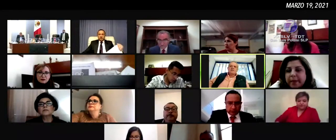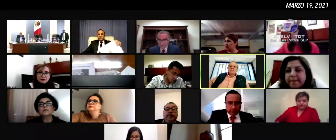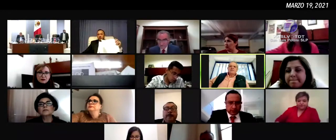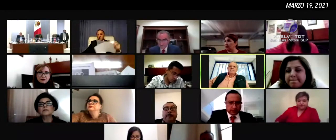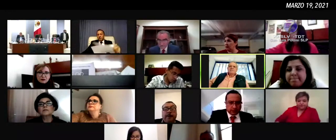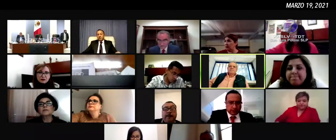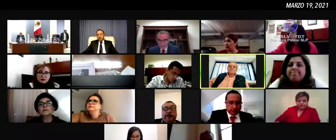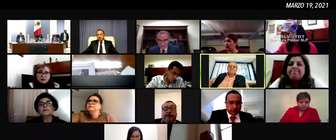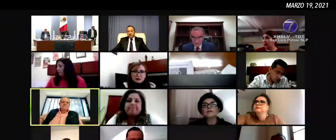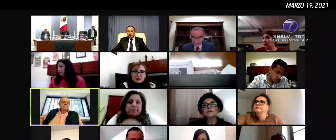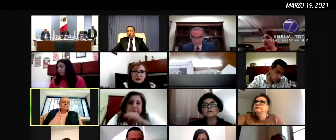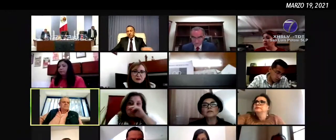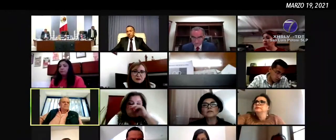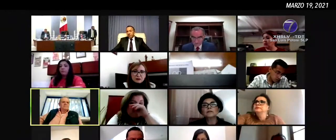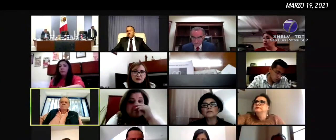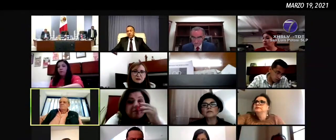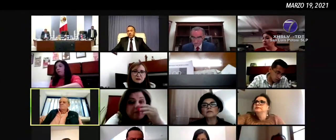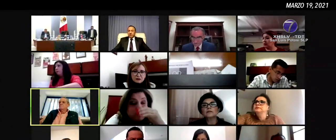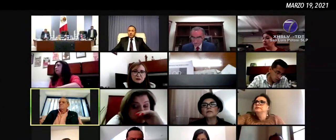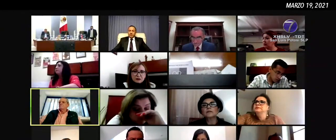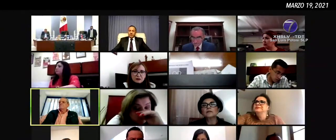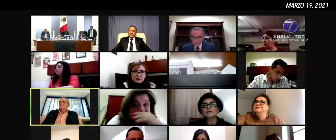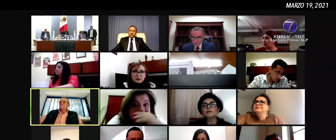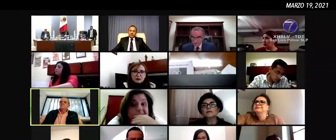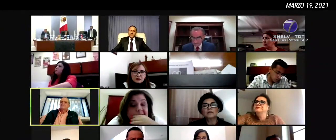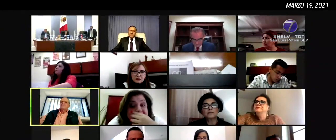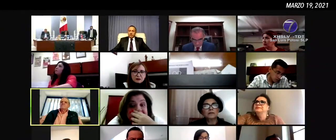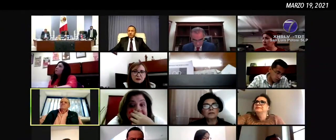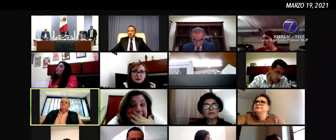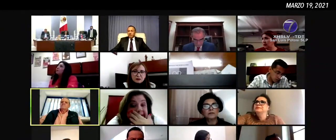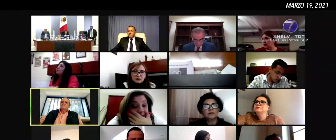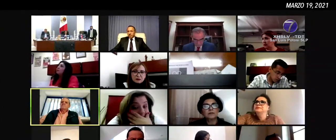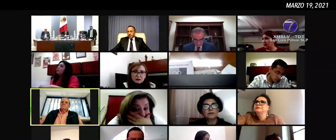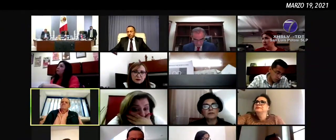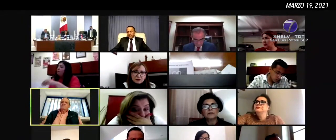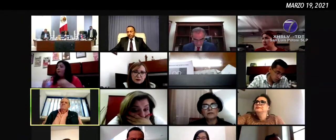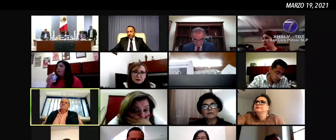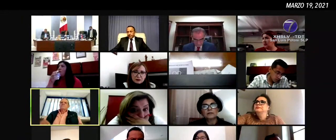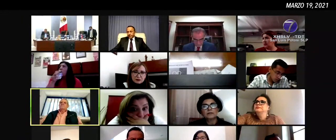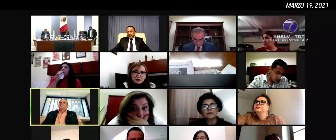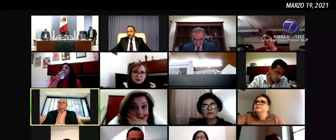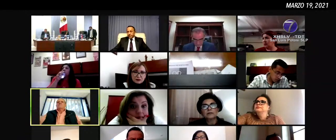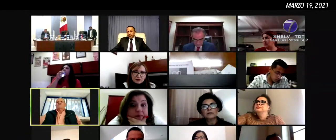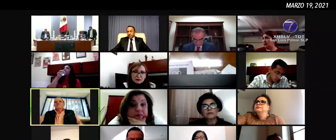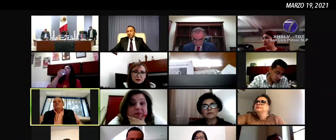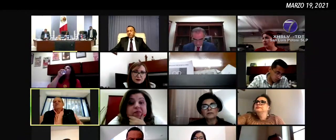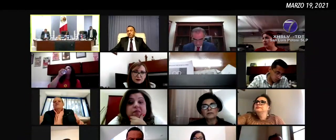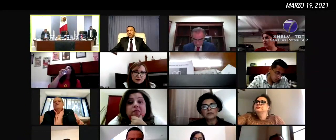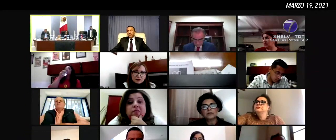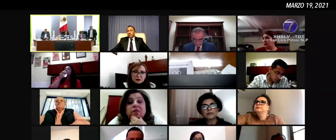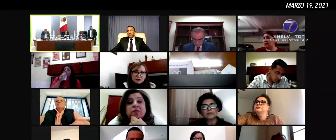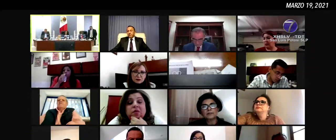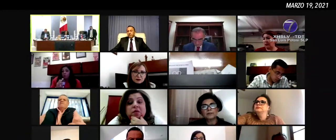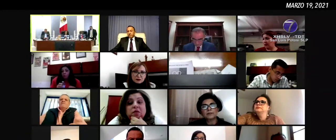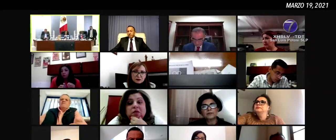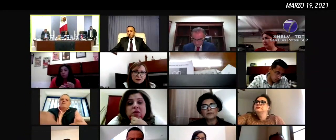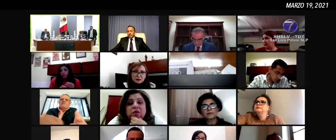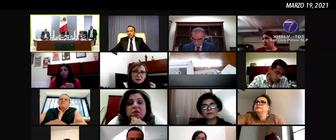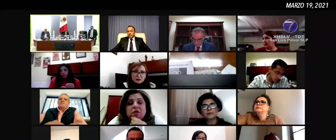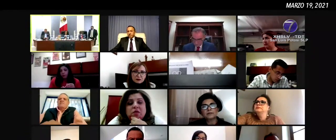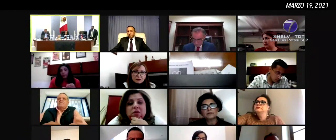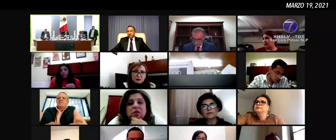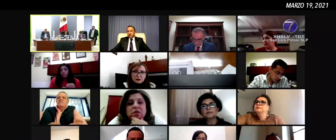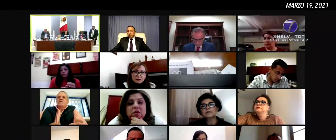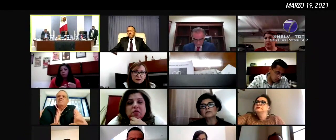términos de prevención que se realizarán de esta manera se establece que los programas deberán estar relacionados con